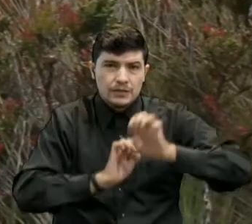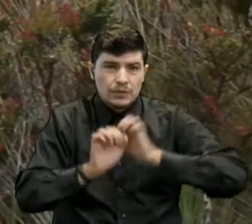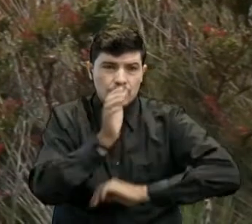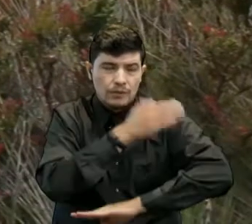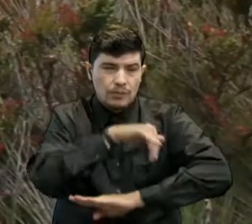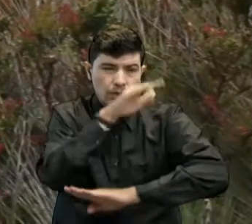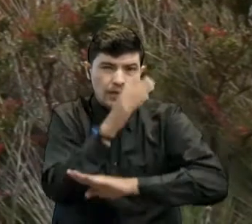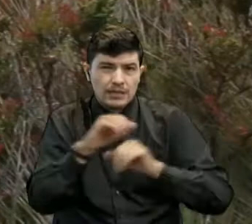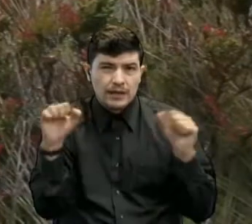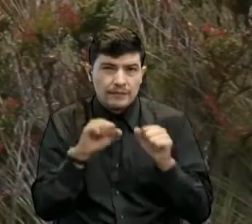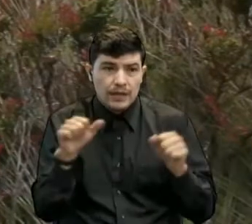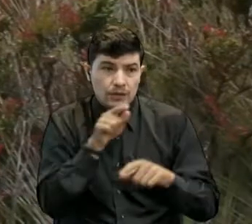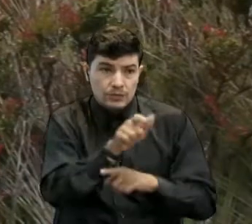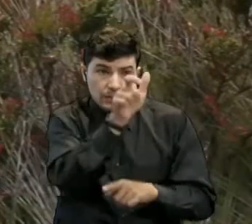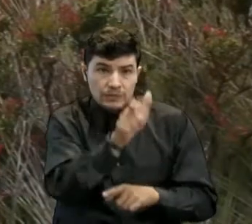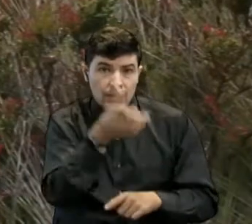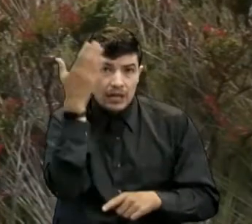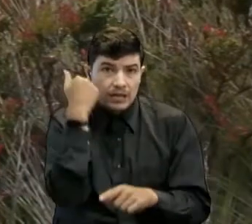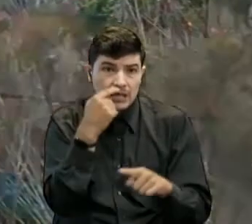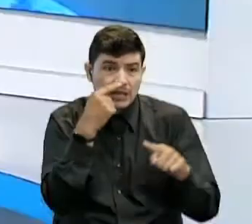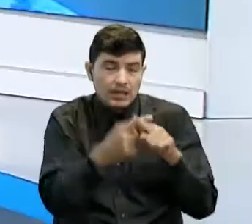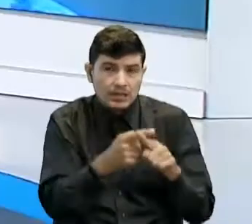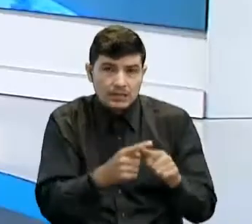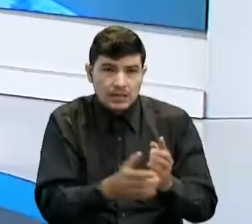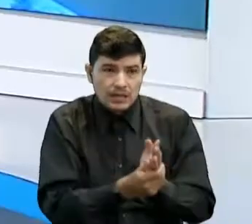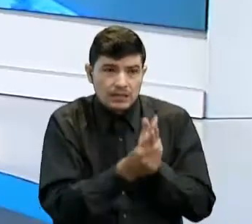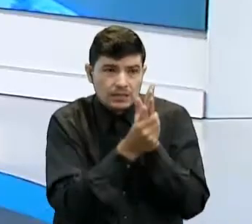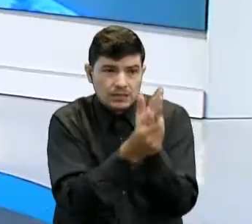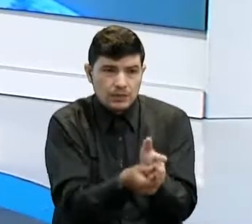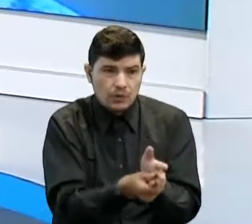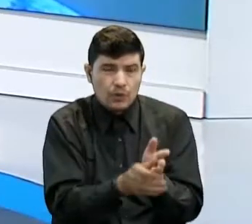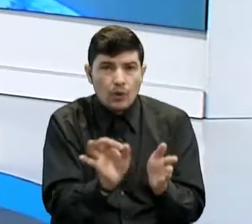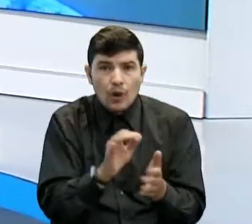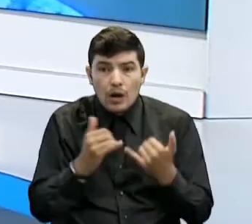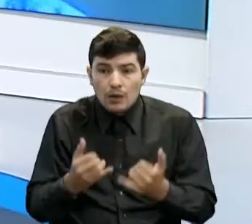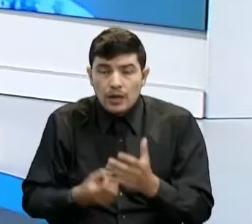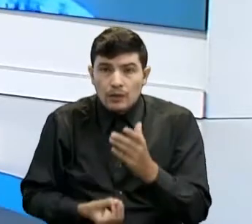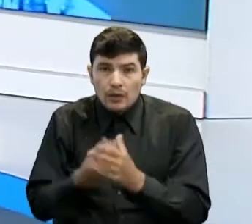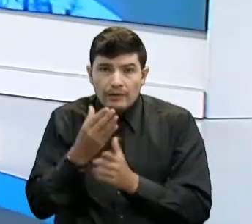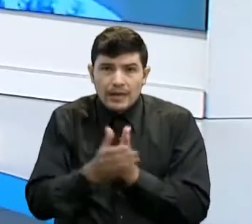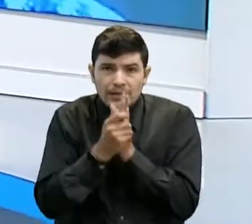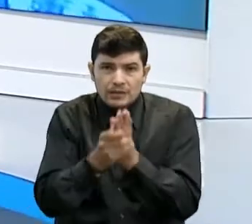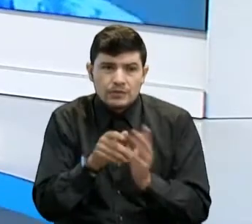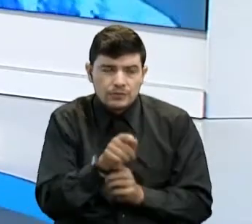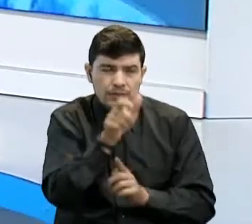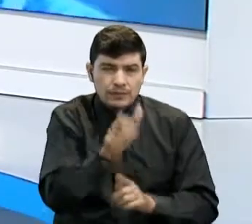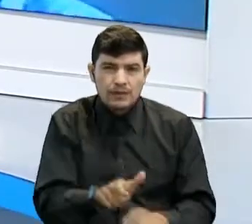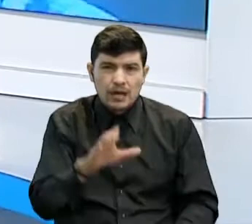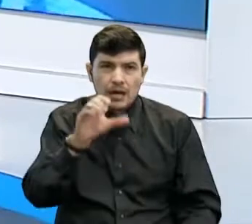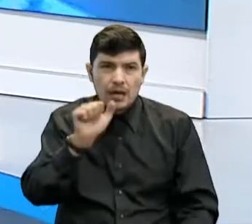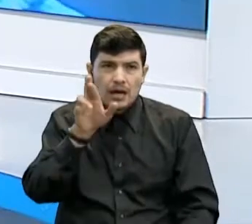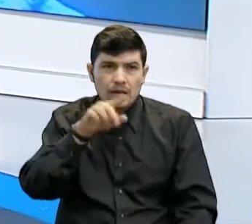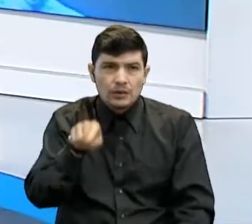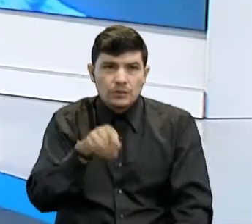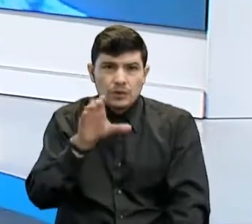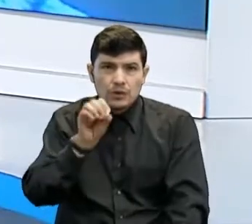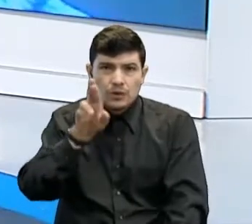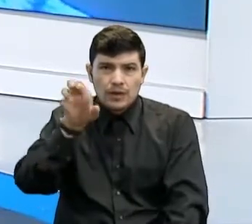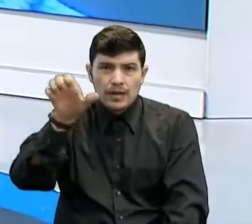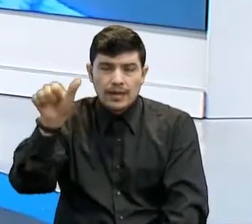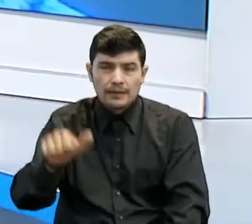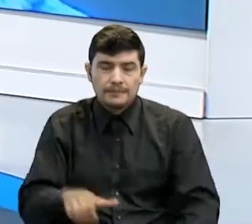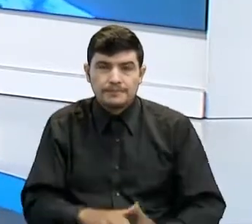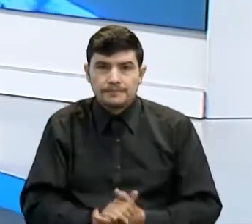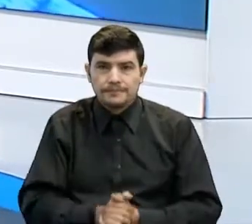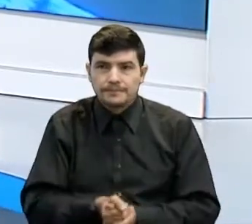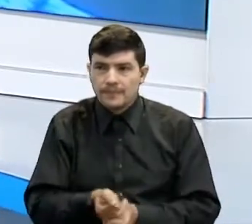él y que podríamos esperar ahora del nuevo ministro, Carlos Correa. Bueno, es importante tener en cuenta que